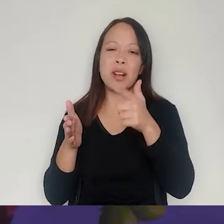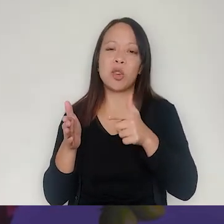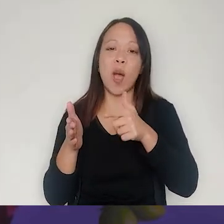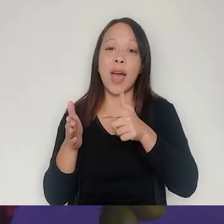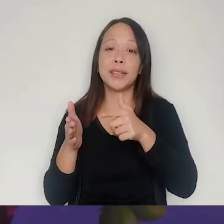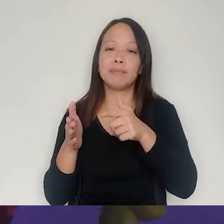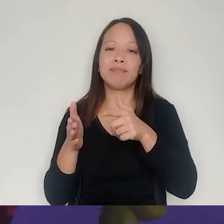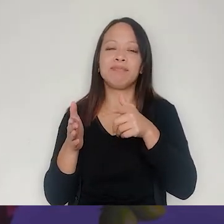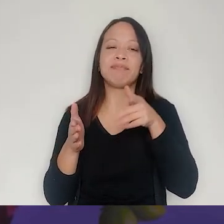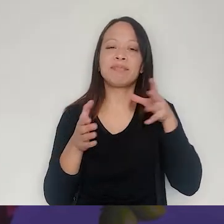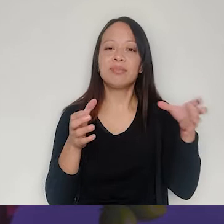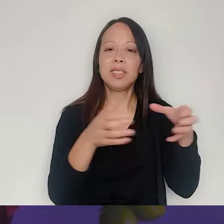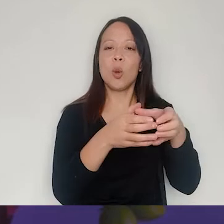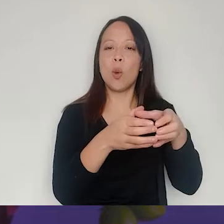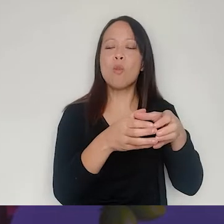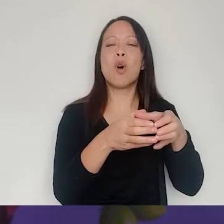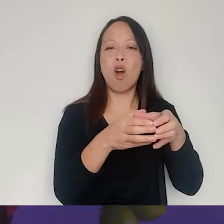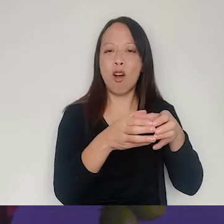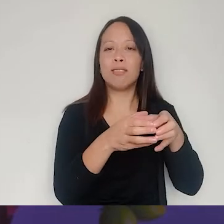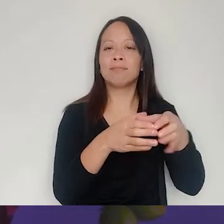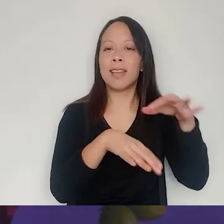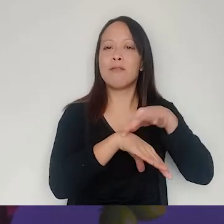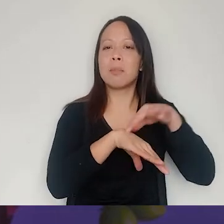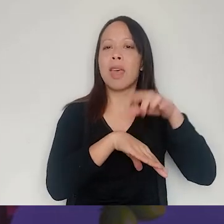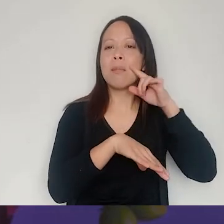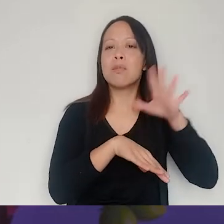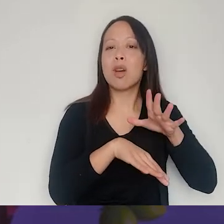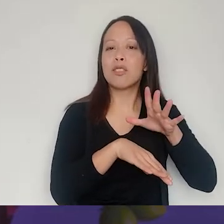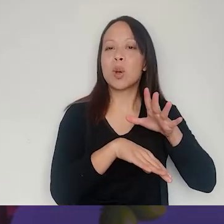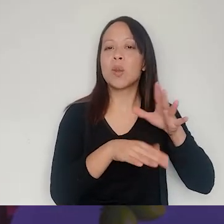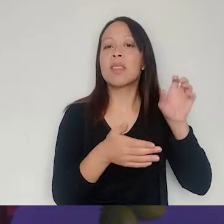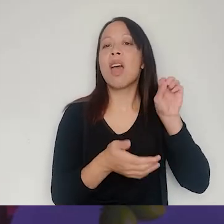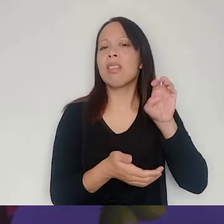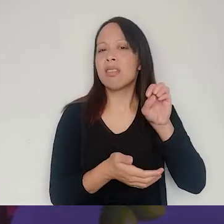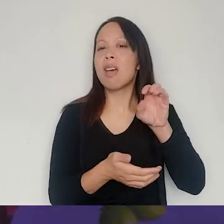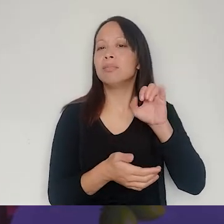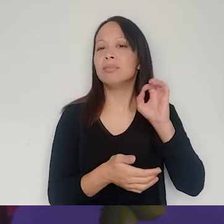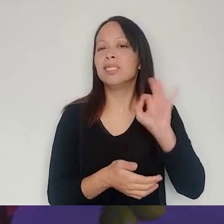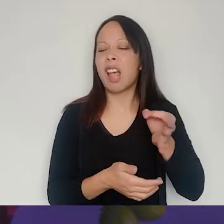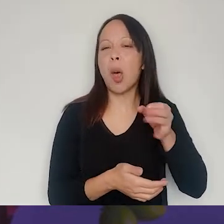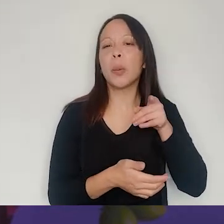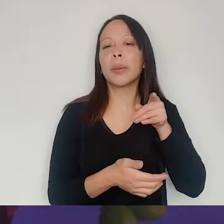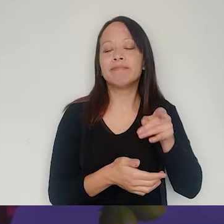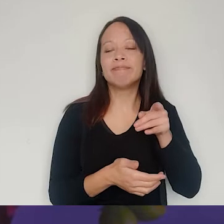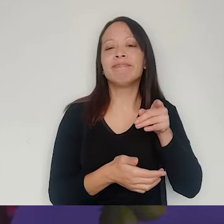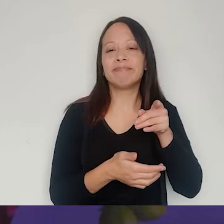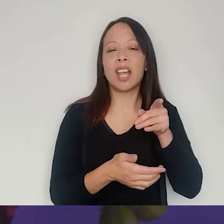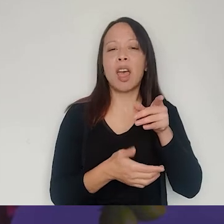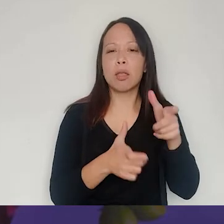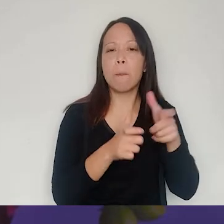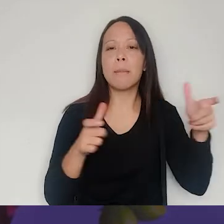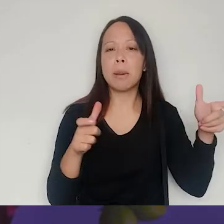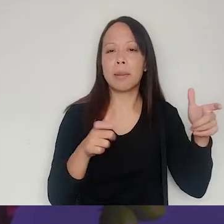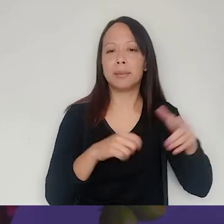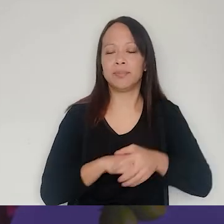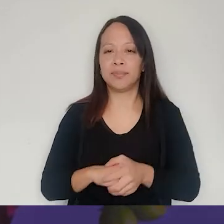respecto al de las personas con enfermedades poco frecuentes en general, que ya es, pero este se encuentra mucho más